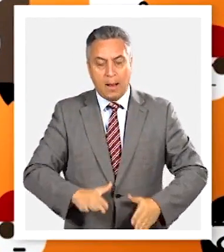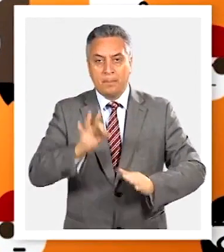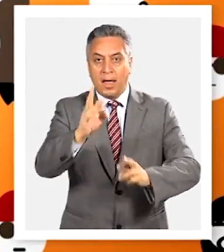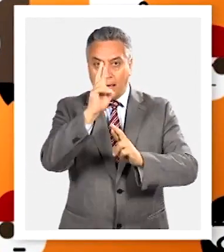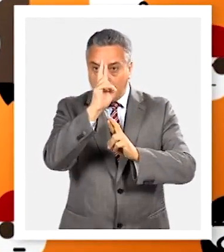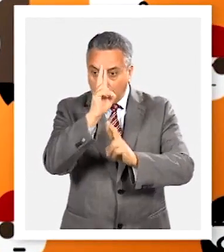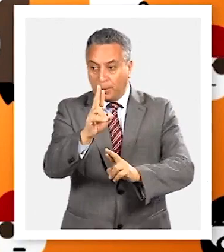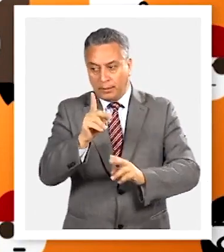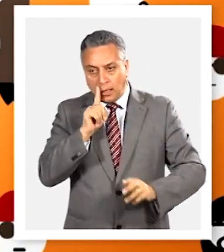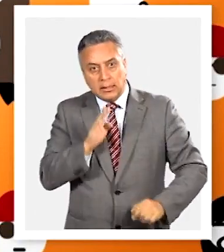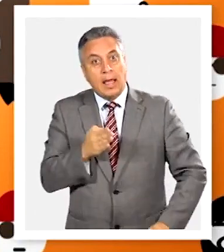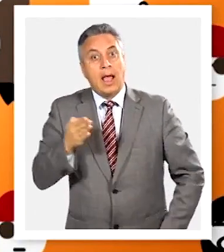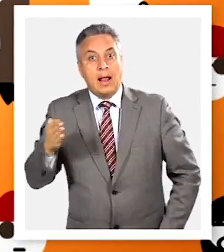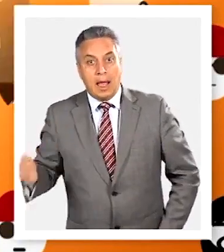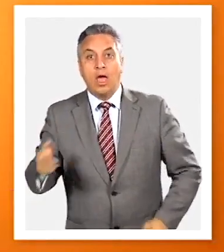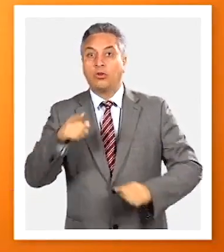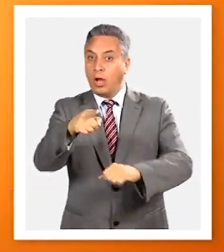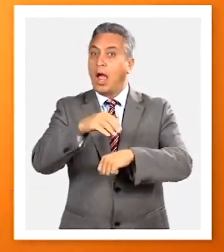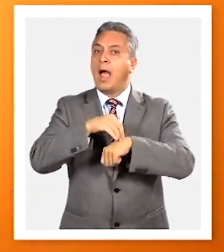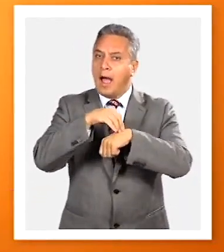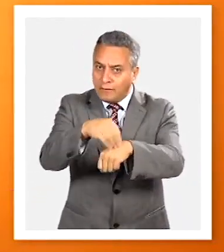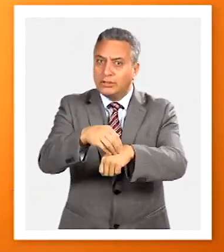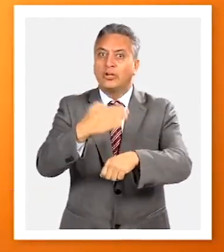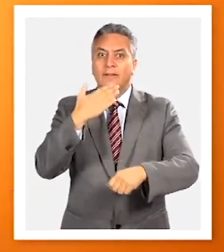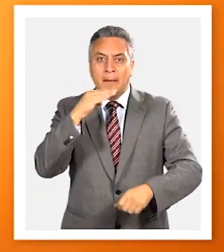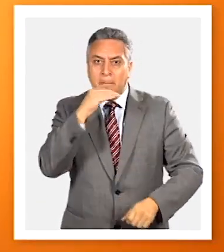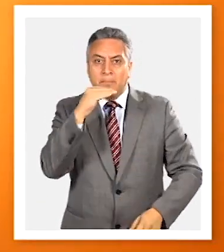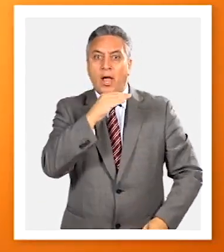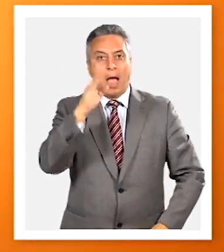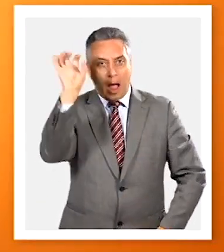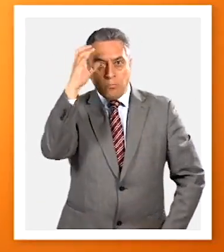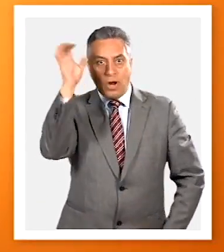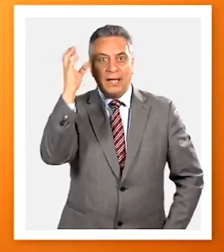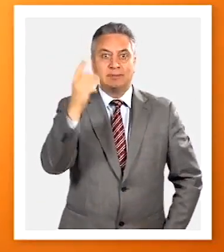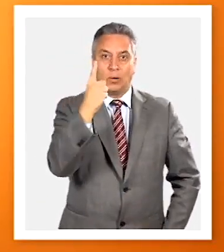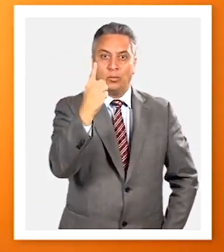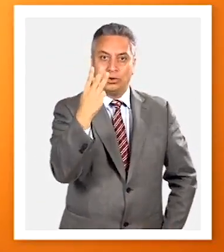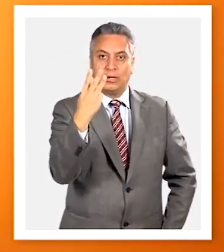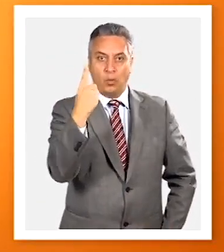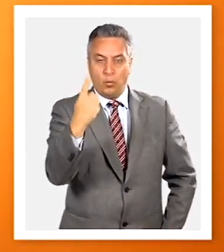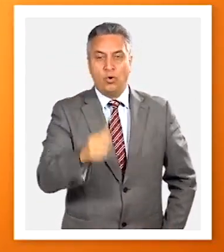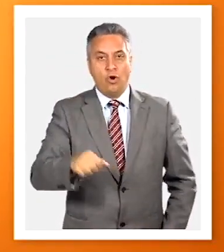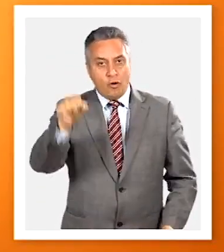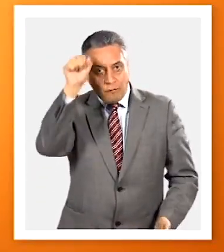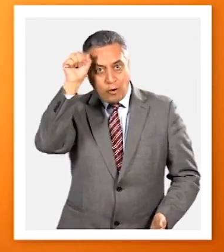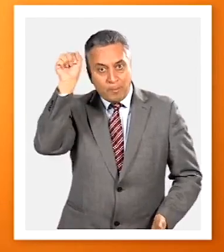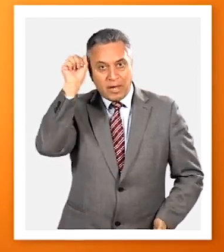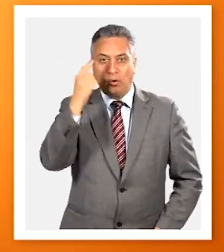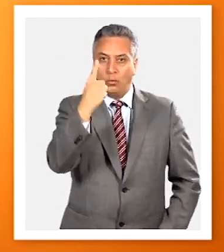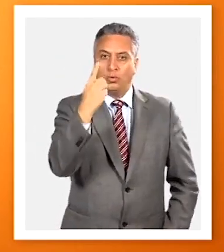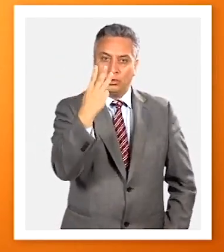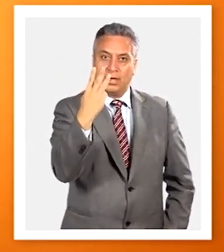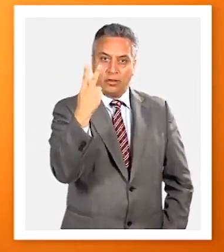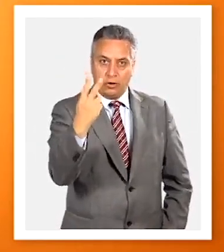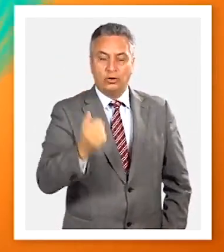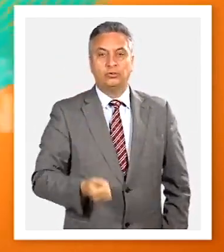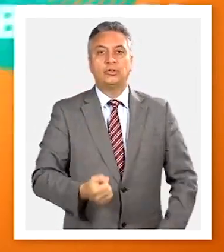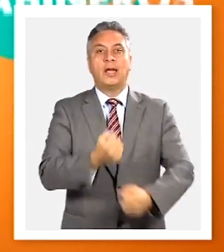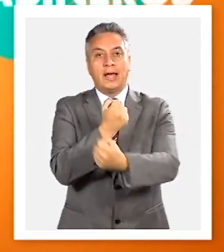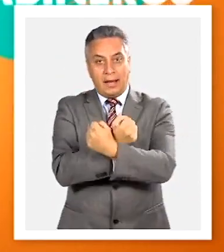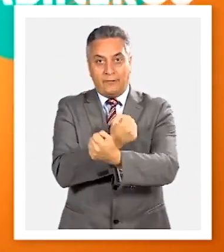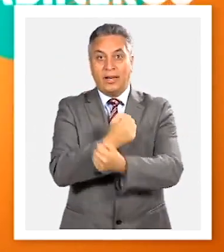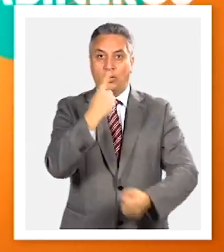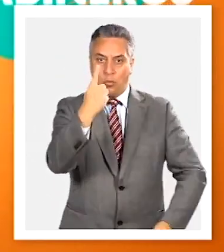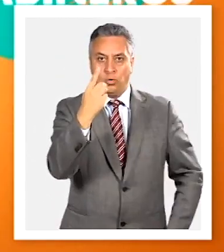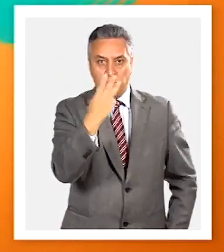respeta a quien tienes al lado. Recuerda dar aviso inmediato a ambulancias 131, bomberos 132,